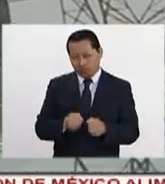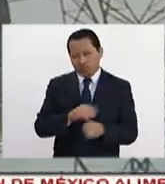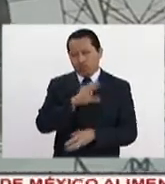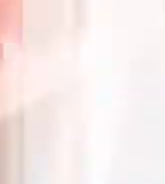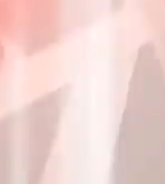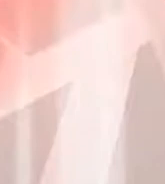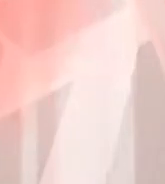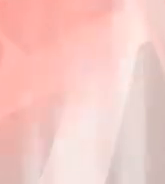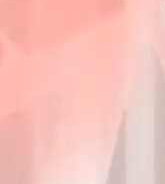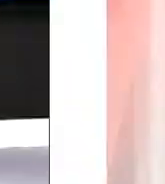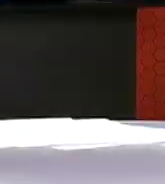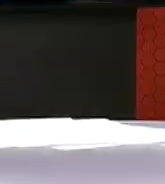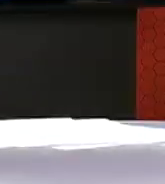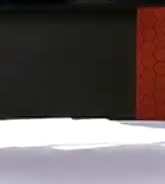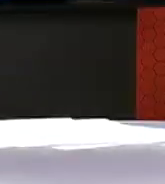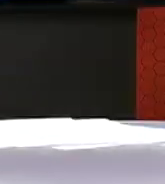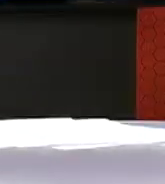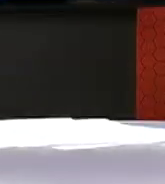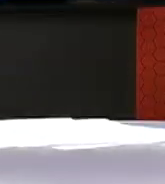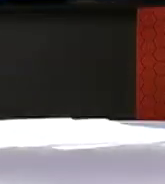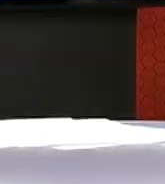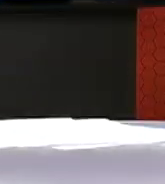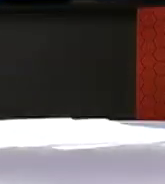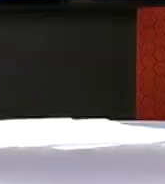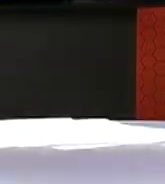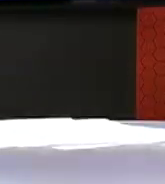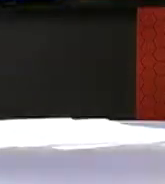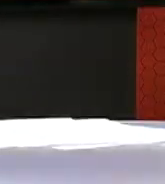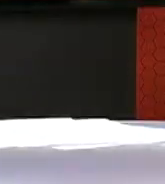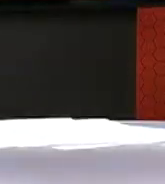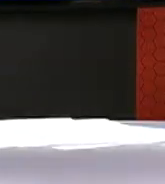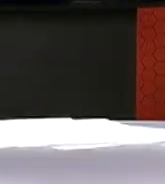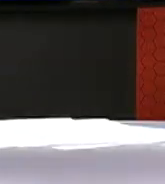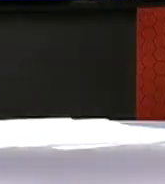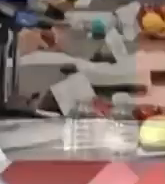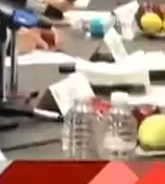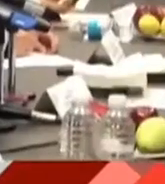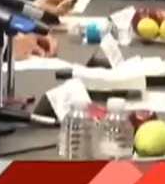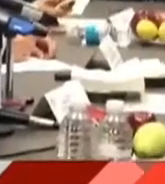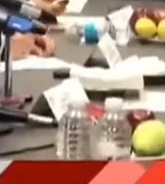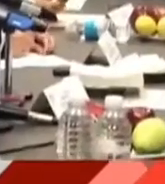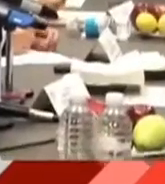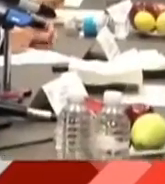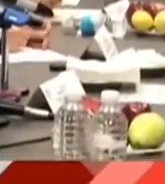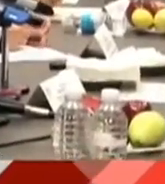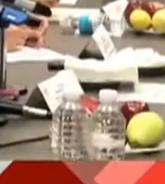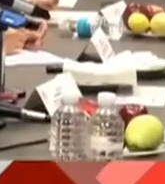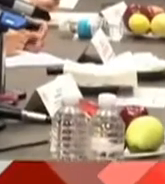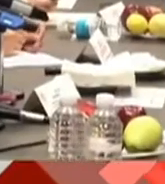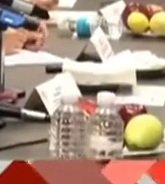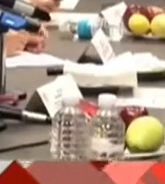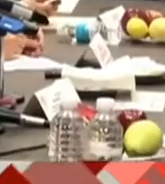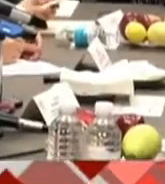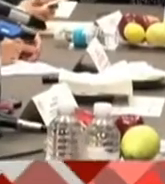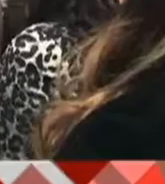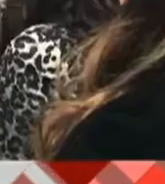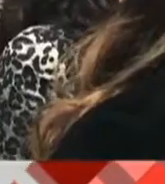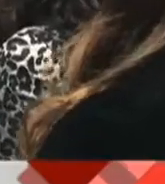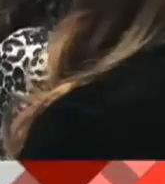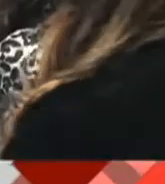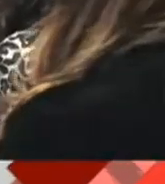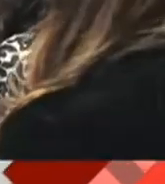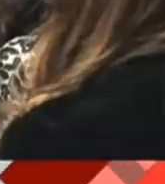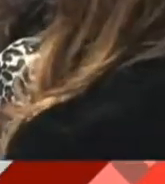eléctrico. La Comisión de Vigilancia de la Auditoría Superior de la Federación de la Cámara de Diputados definió por unanimidad la